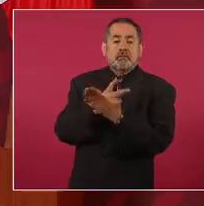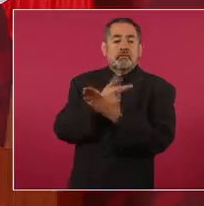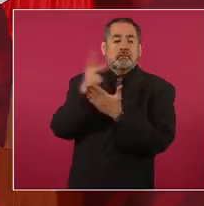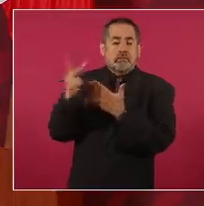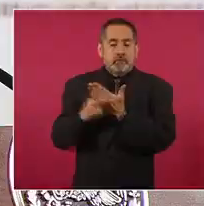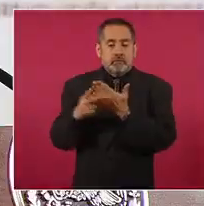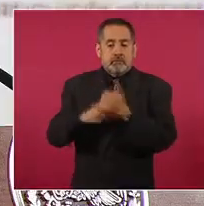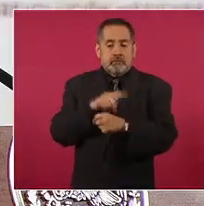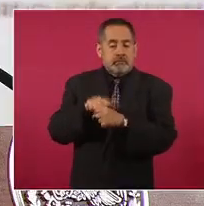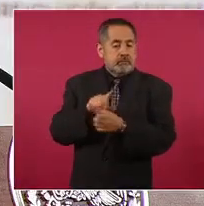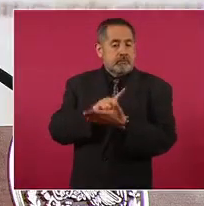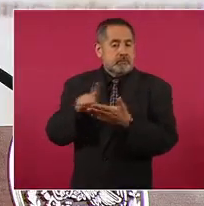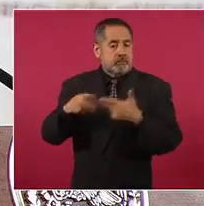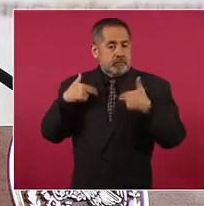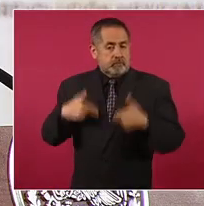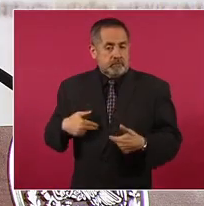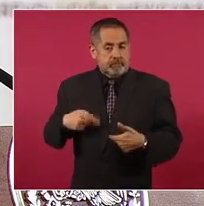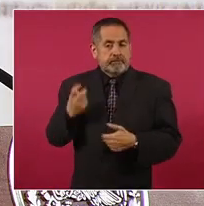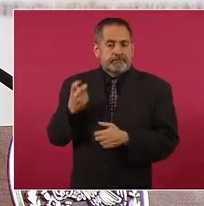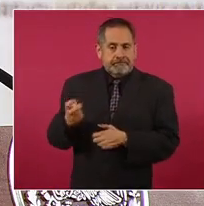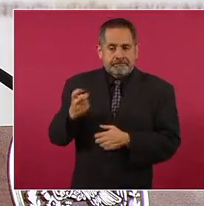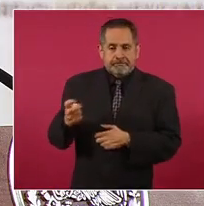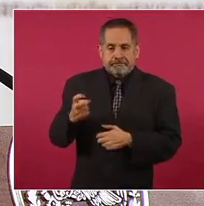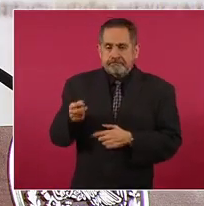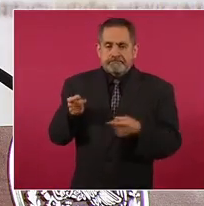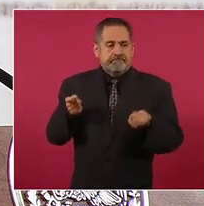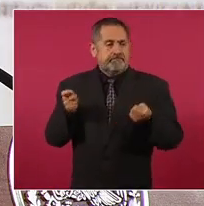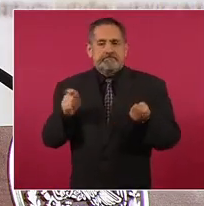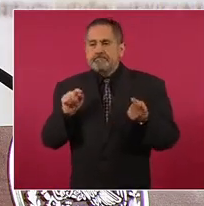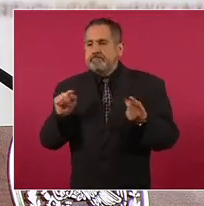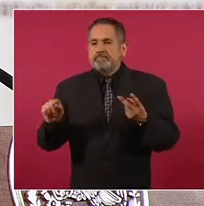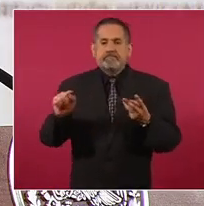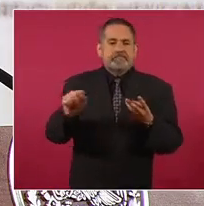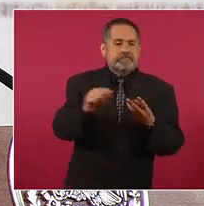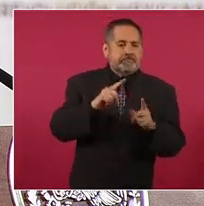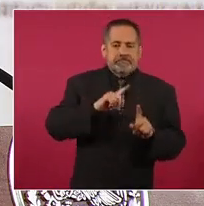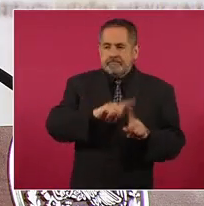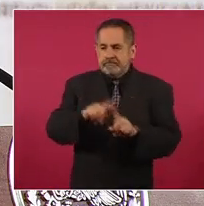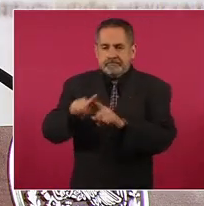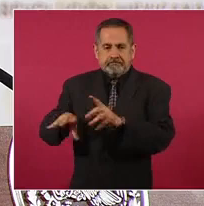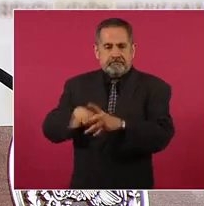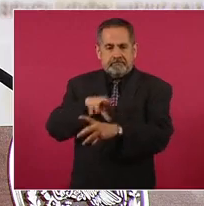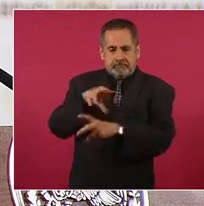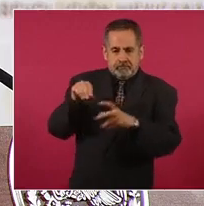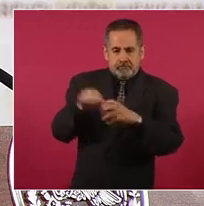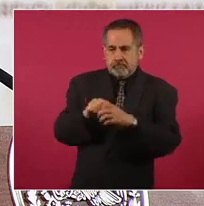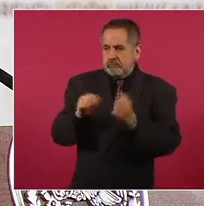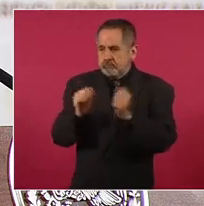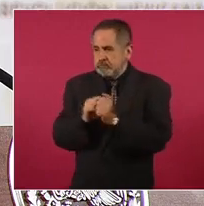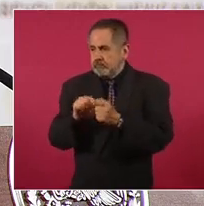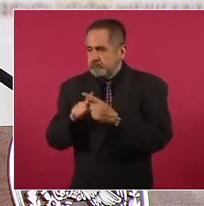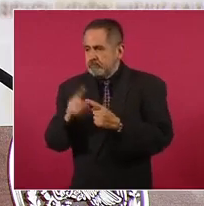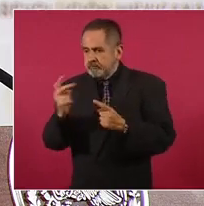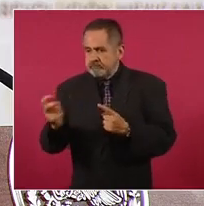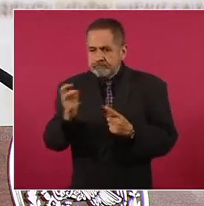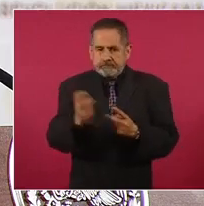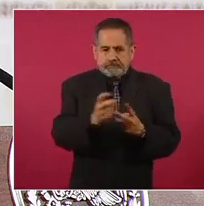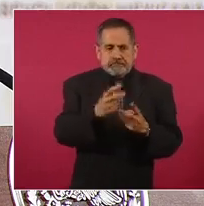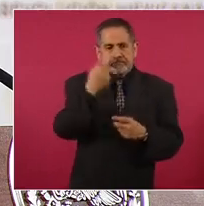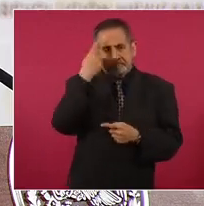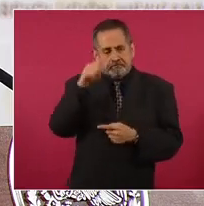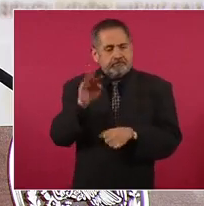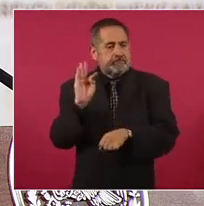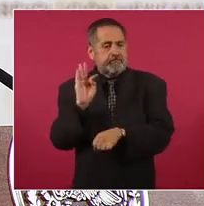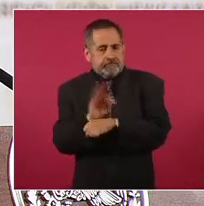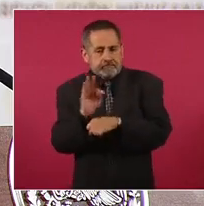Derechos Humanos, que es el instrumento que coordina todas las actividades de manera transversal en materia de defensa, protección